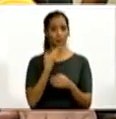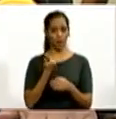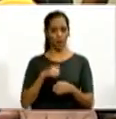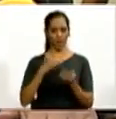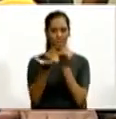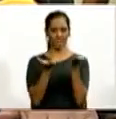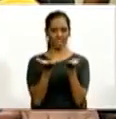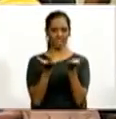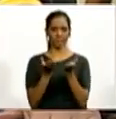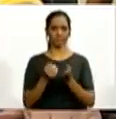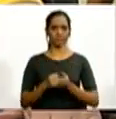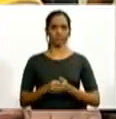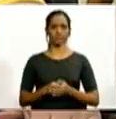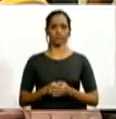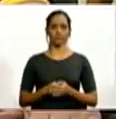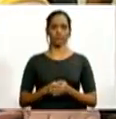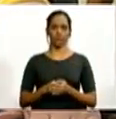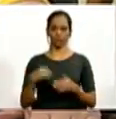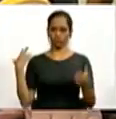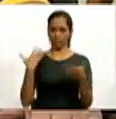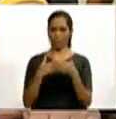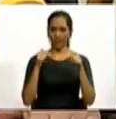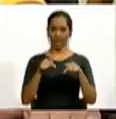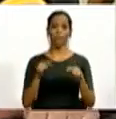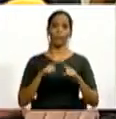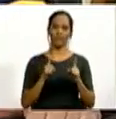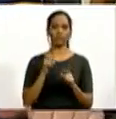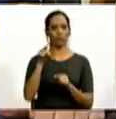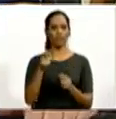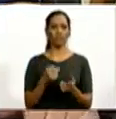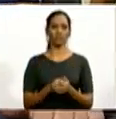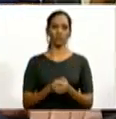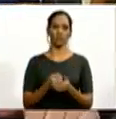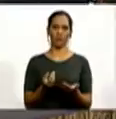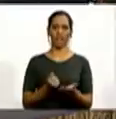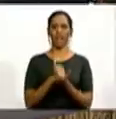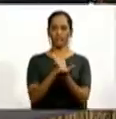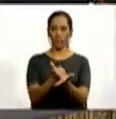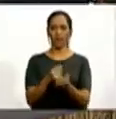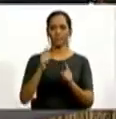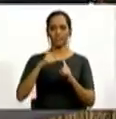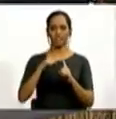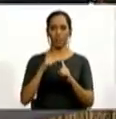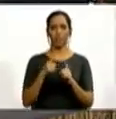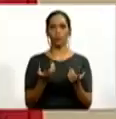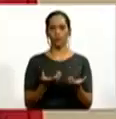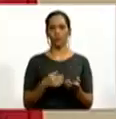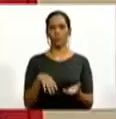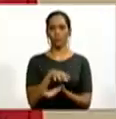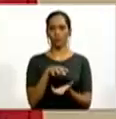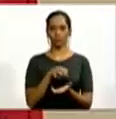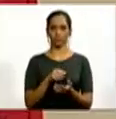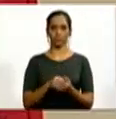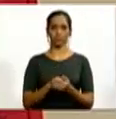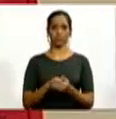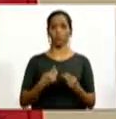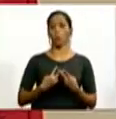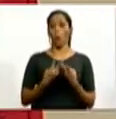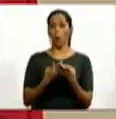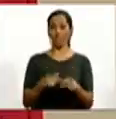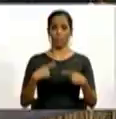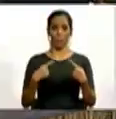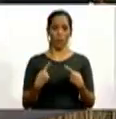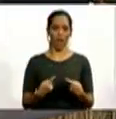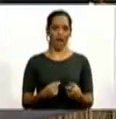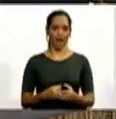¿no? Pero son ellos los que alimentan ese tipo de mafia. Claro. Ahora, hay voluntad popular que pide favores para que le saquen su